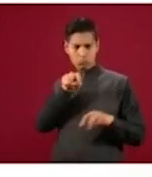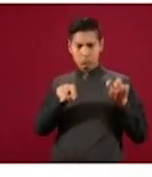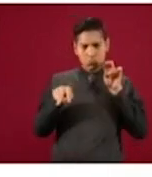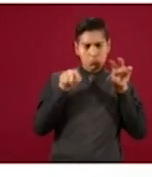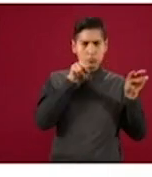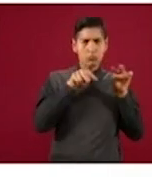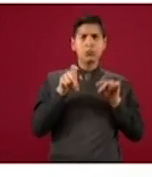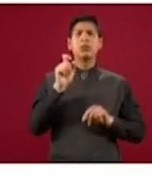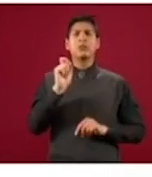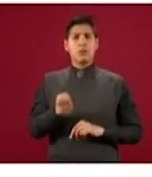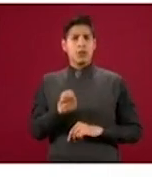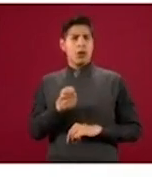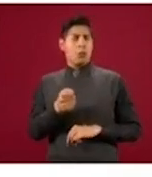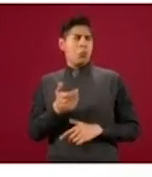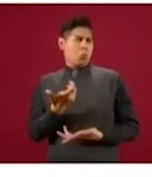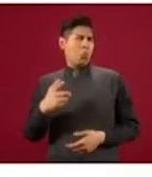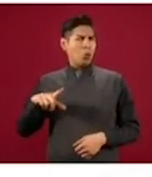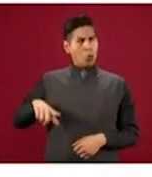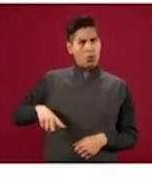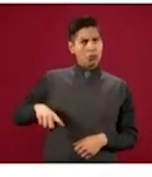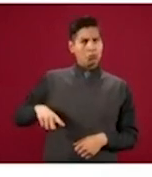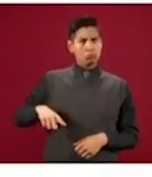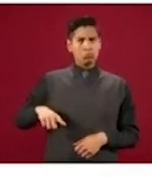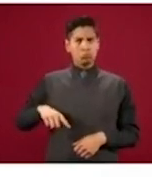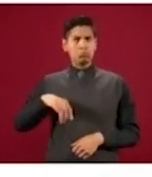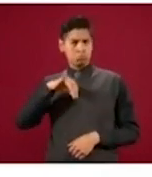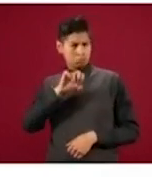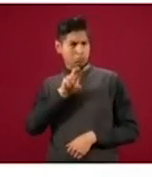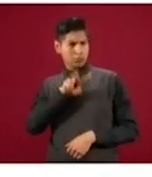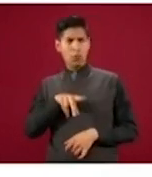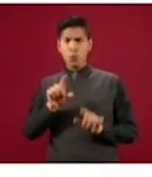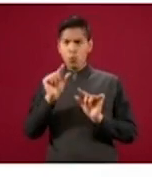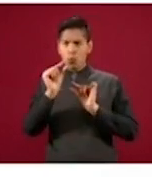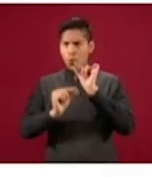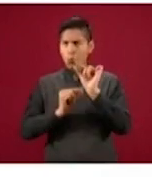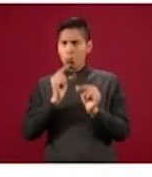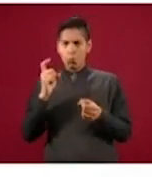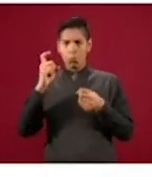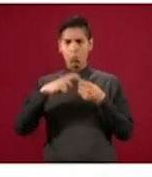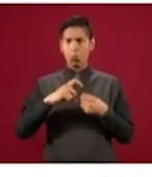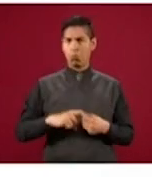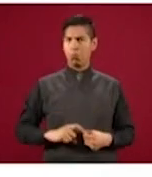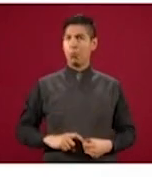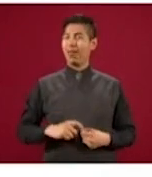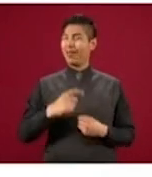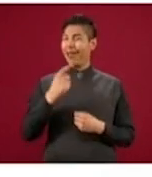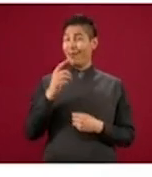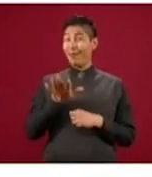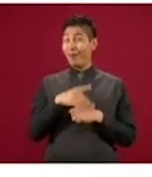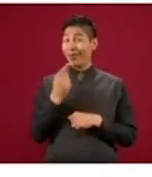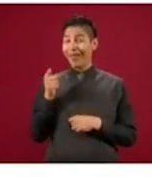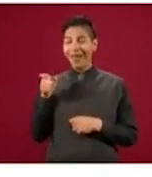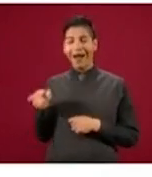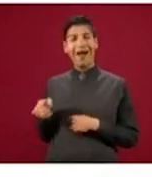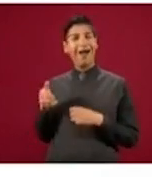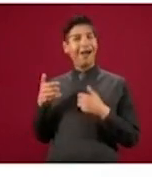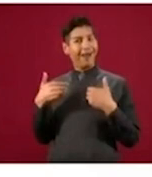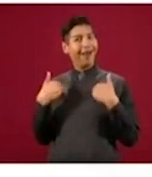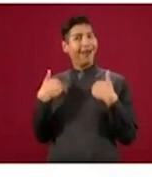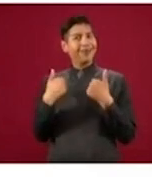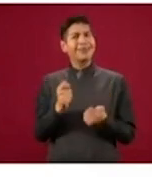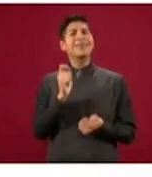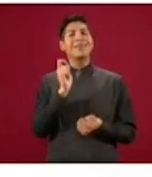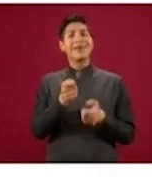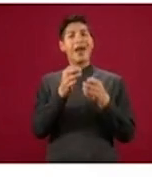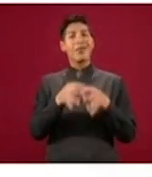gobernadores, las gobernadoras, se han ido sumando a este proceso en la medida en que van entendiendo la importancia